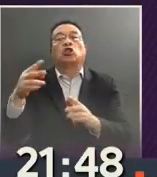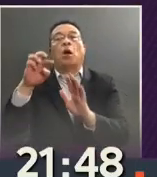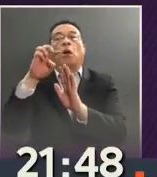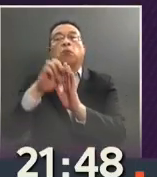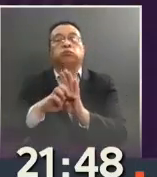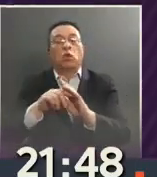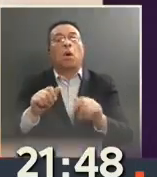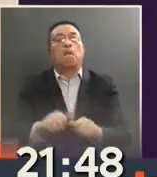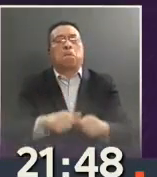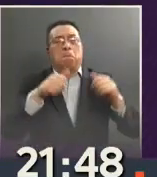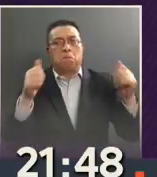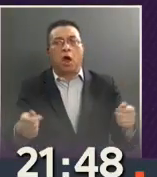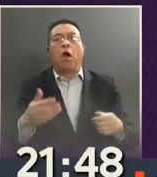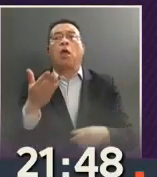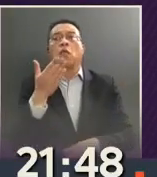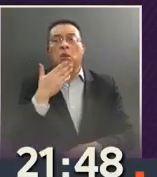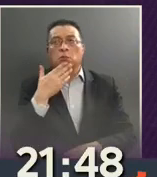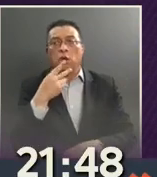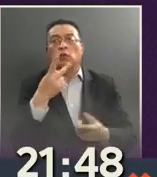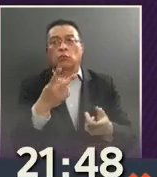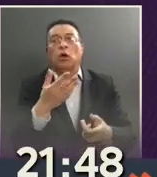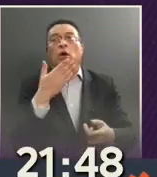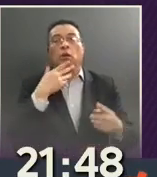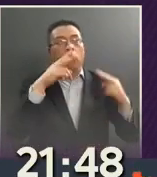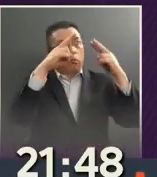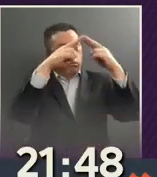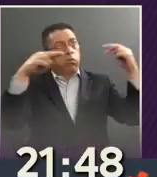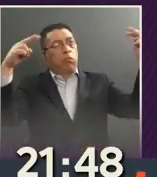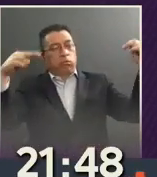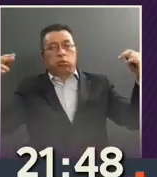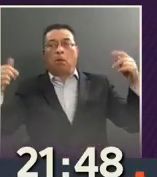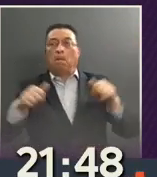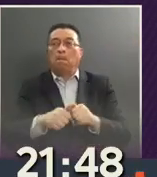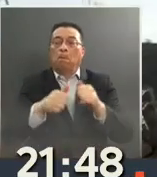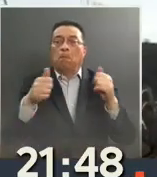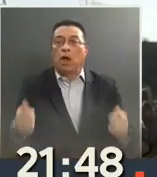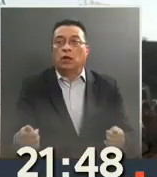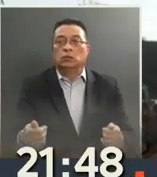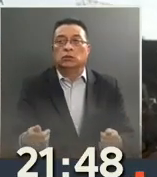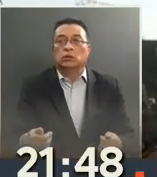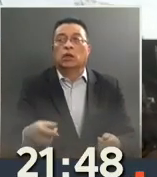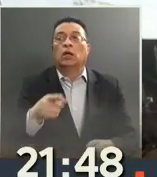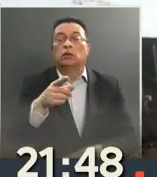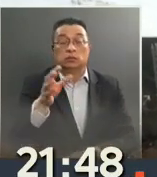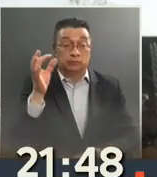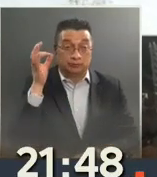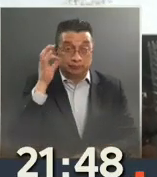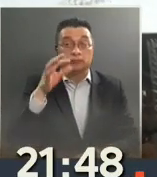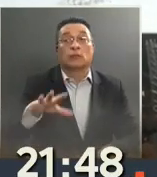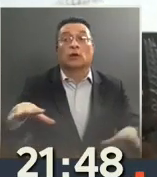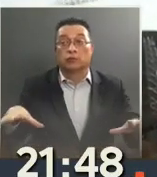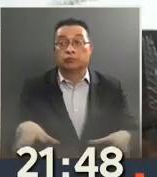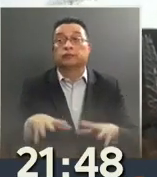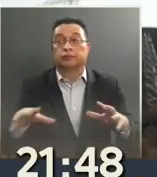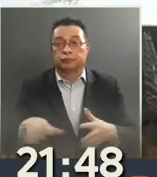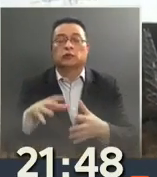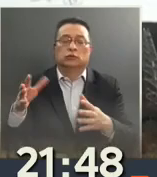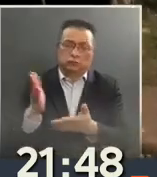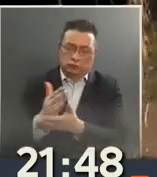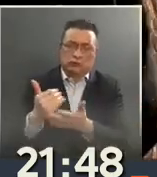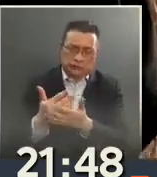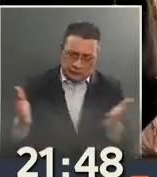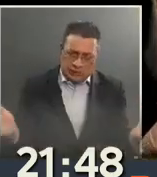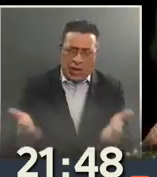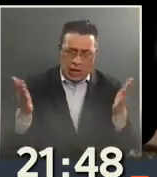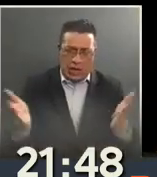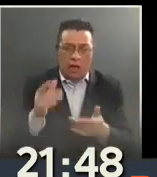envergadura también tendrá que pasar sobre sus cabezas. Ángela Peñalosa ha sido activa en organizar a los vecinos.